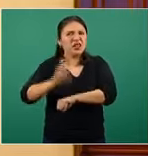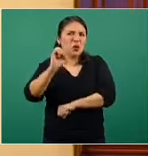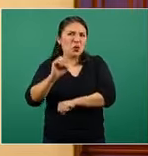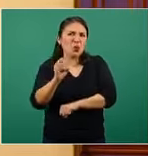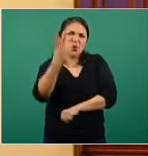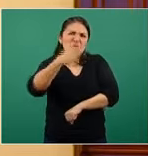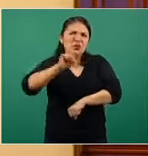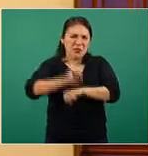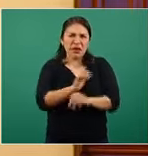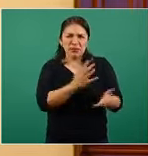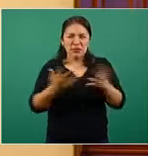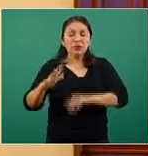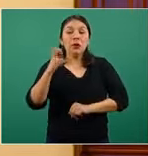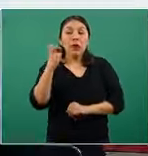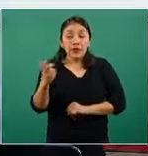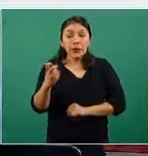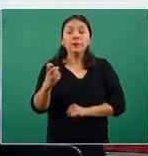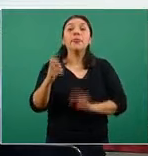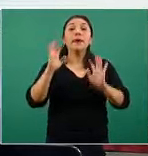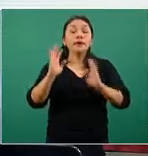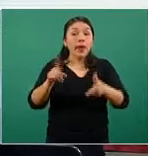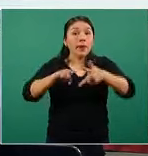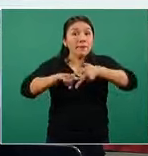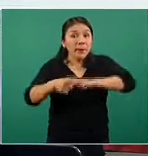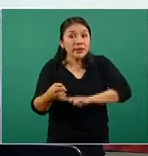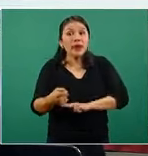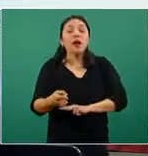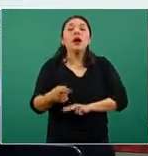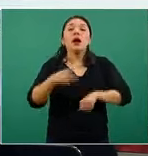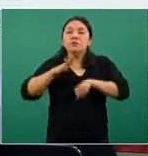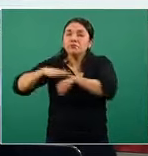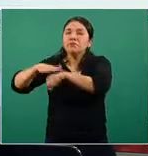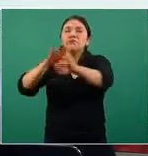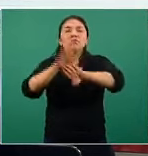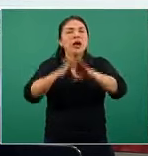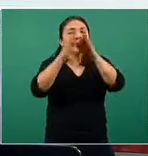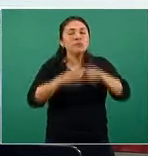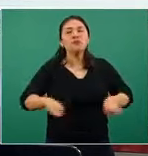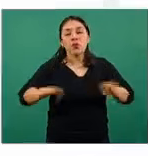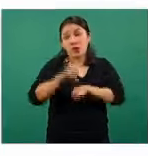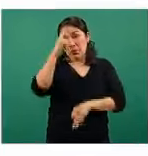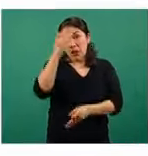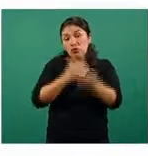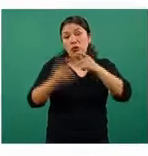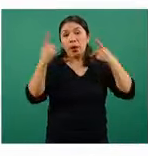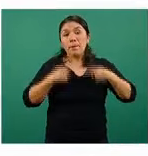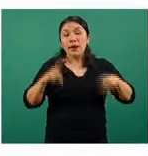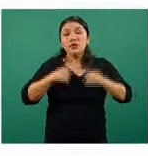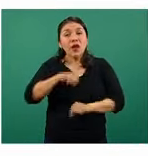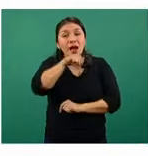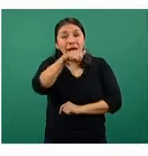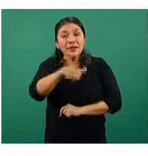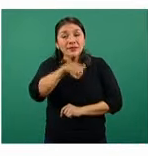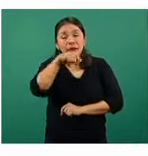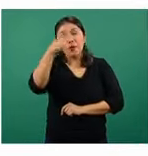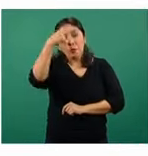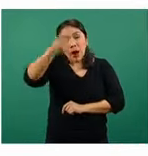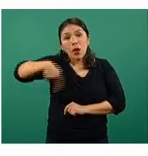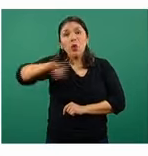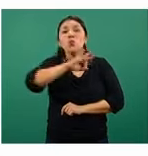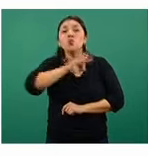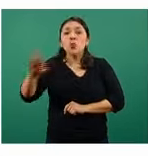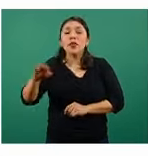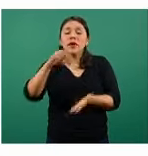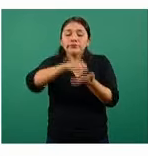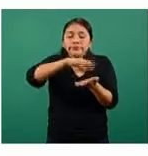2 semanas, se inició con una convocatoria importante a toda la población de adultos mayores para que pudieran